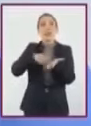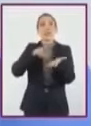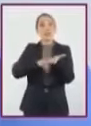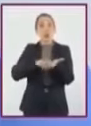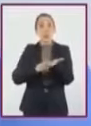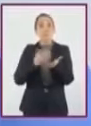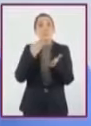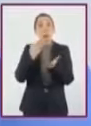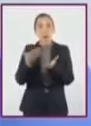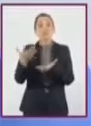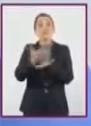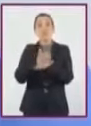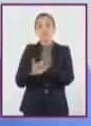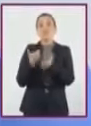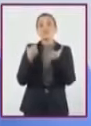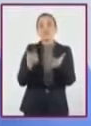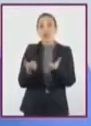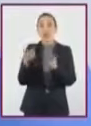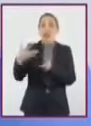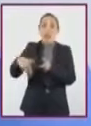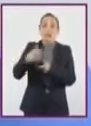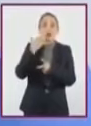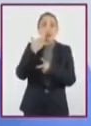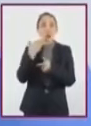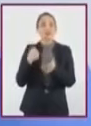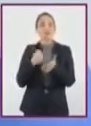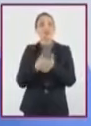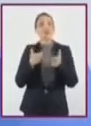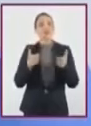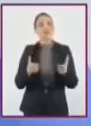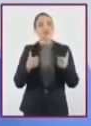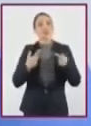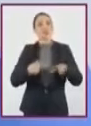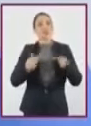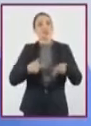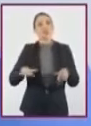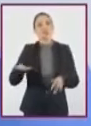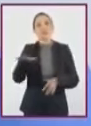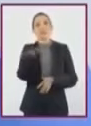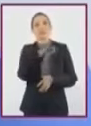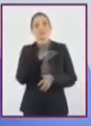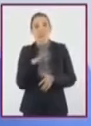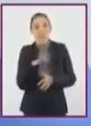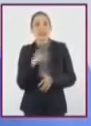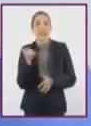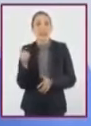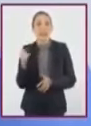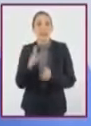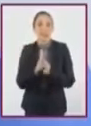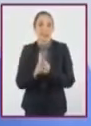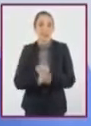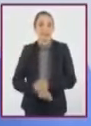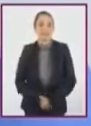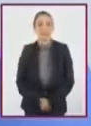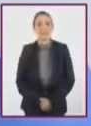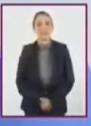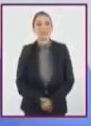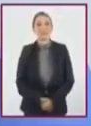e incrementaría la riqueza en busca de la prosperidad económica de los individuos y de las